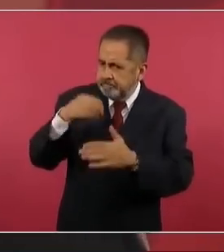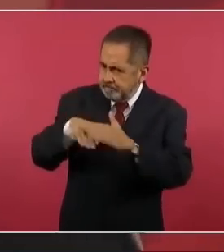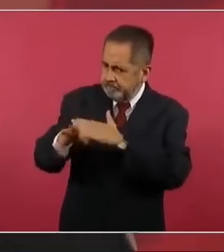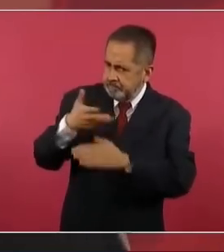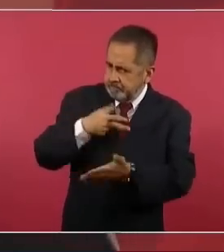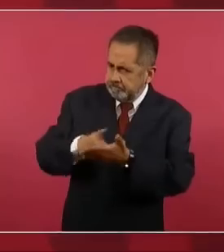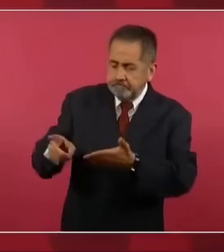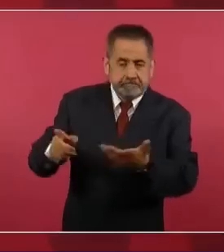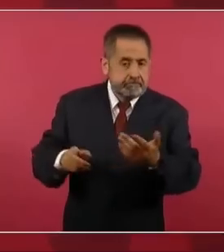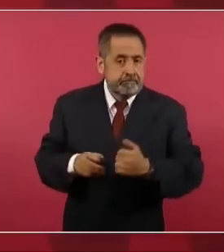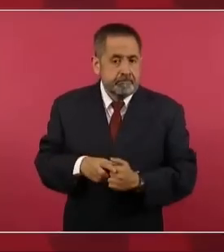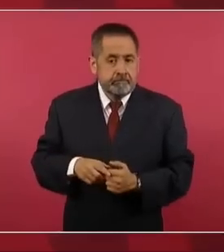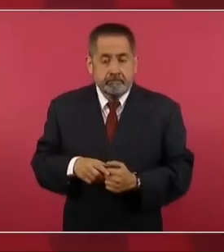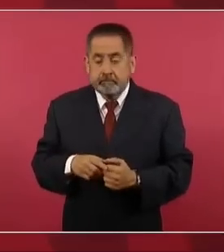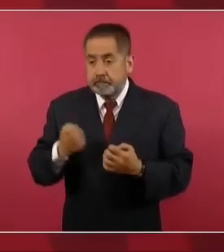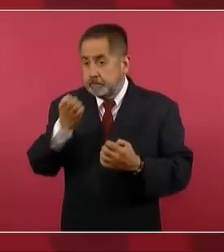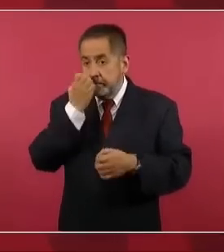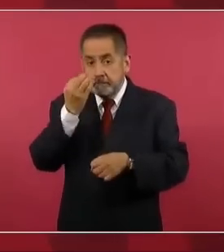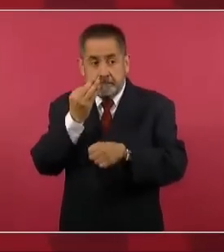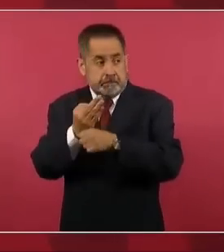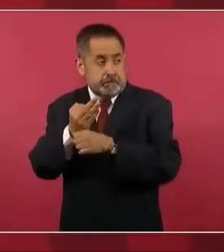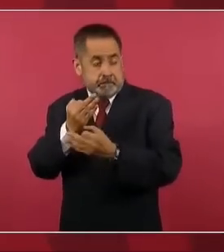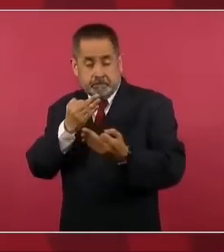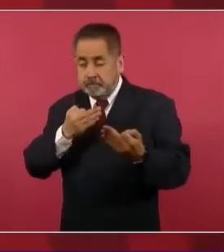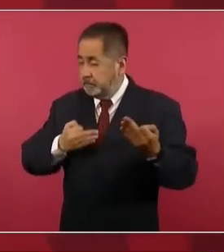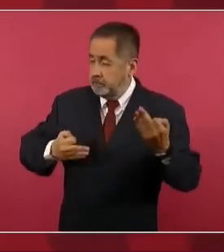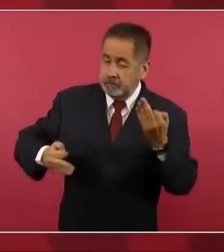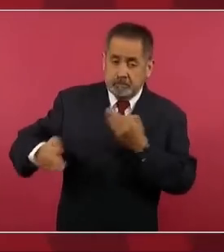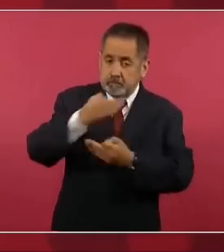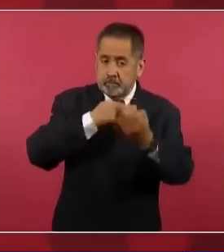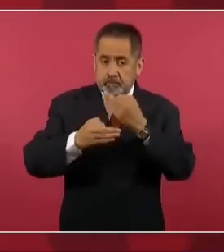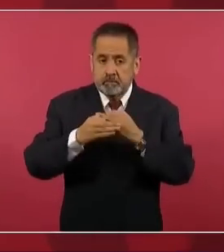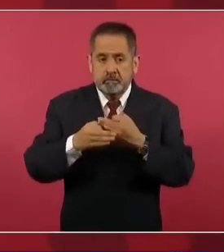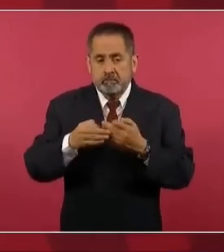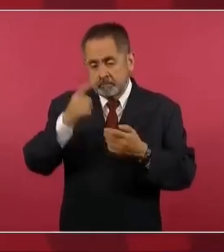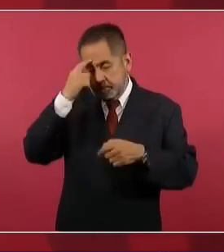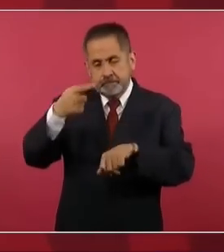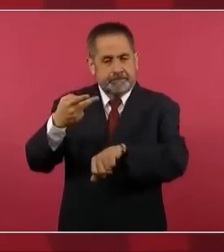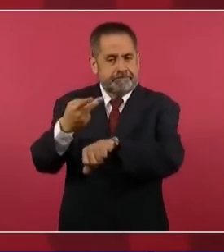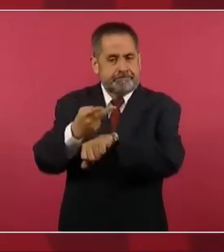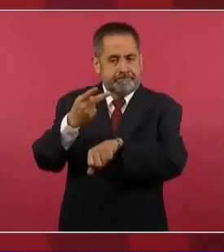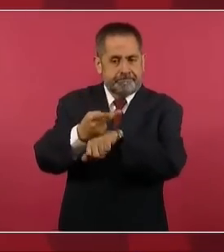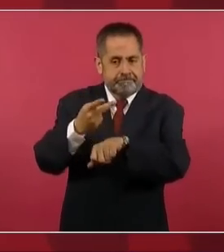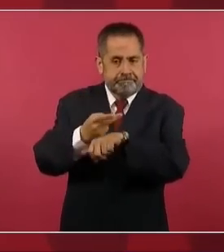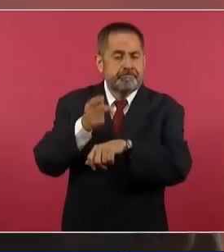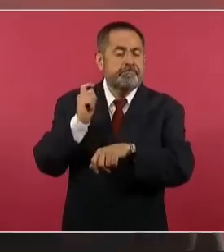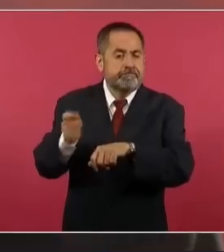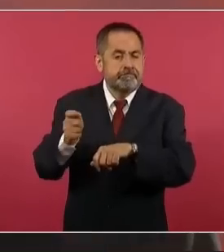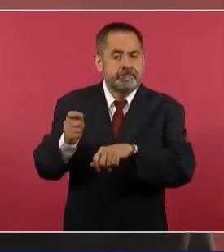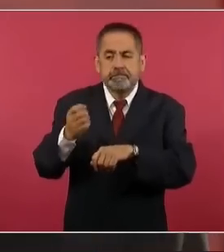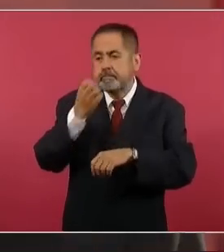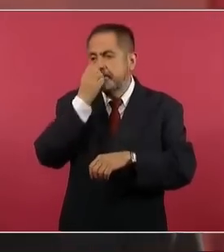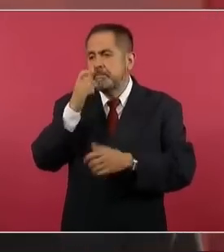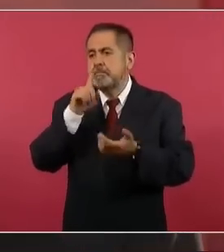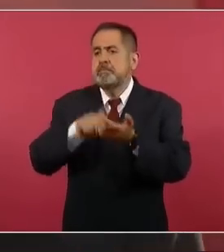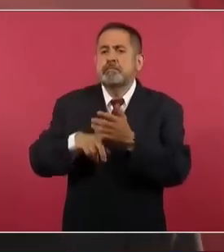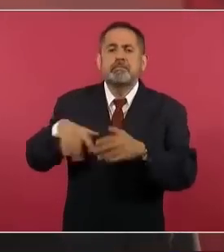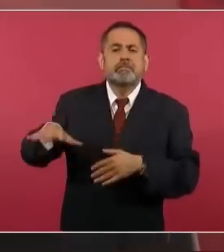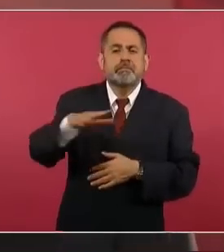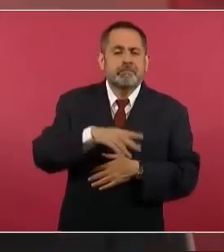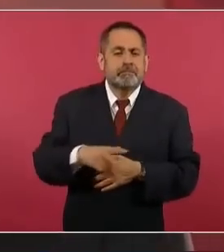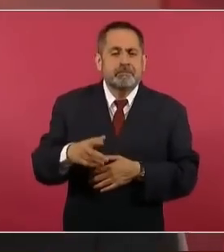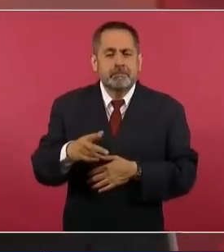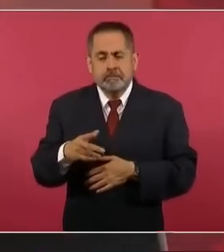El que todos los estudiantes de bachillerato de escuelas públicas del